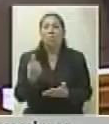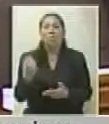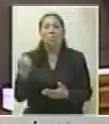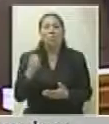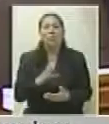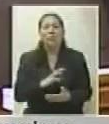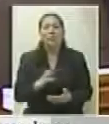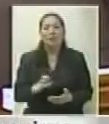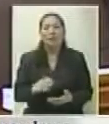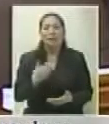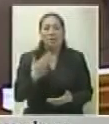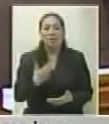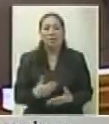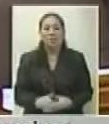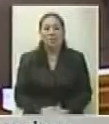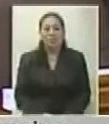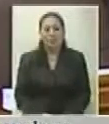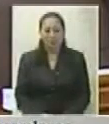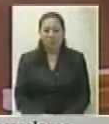poder del Estado. Muchas gracias, señor.